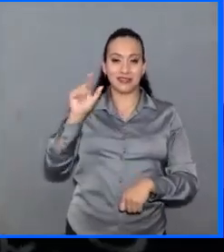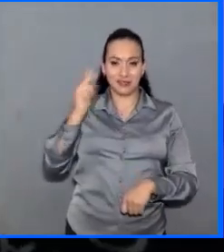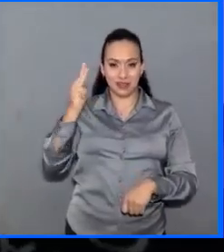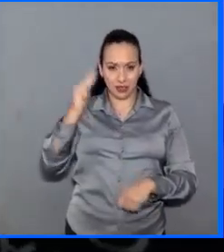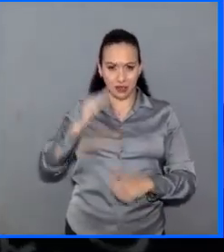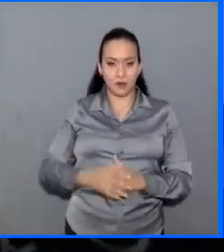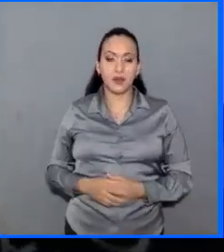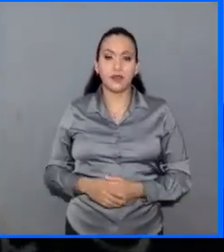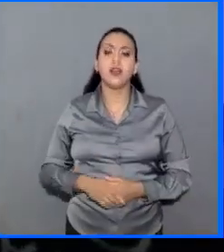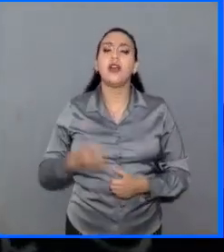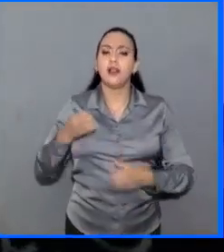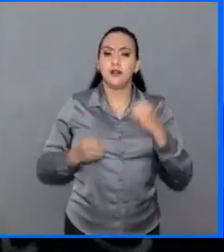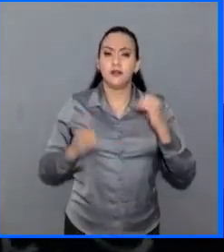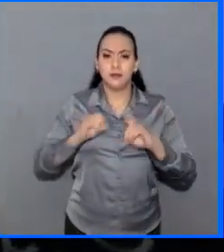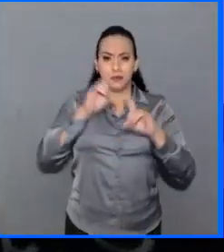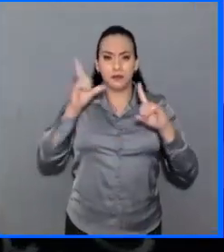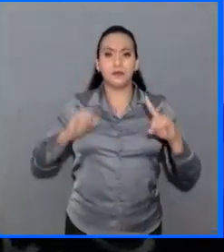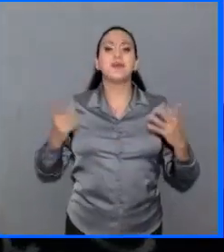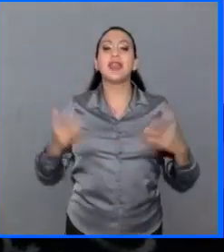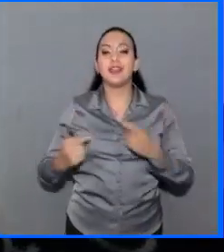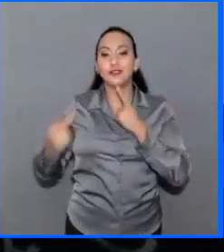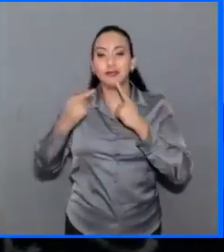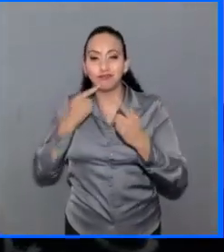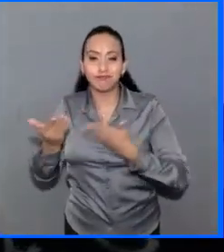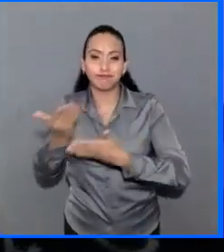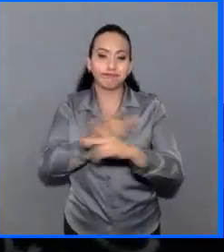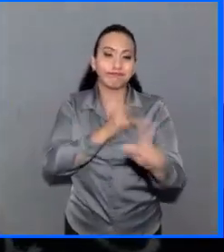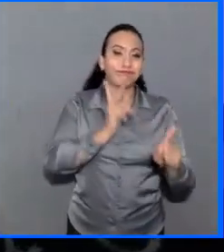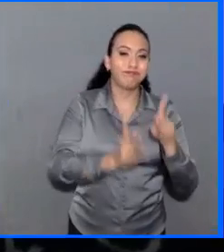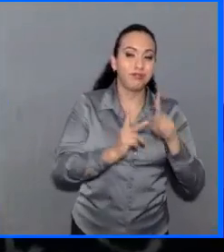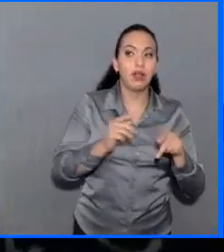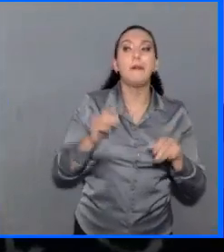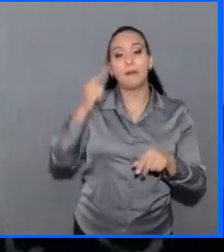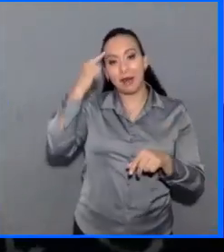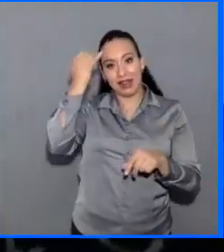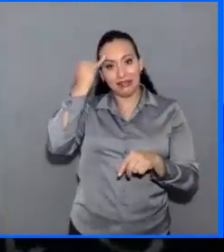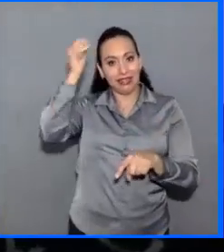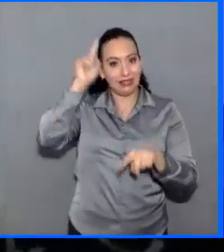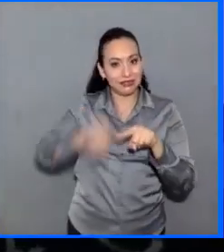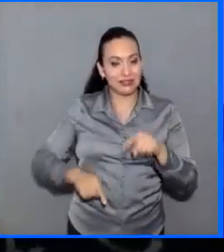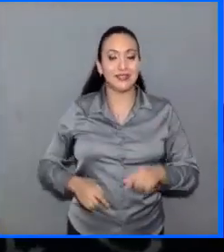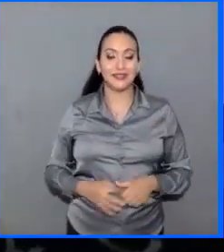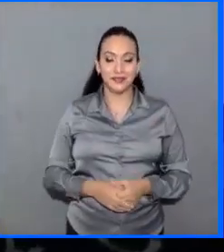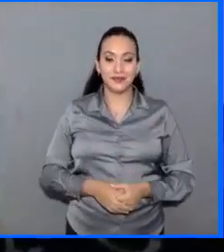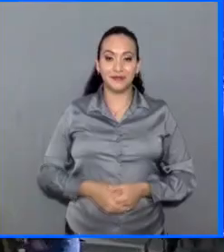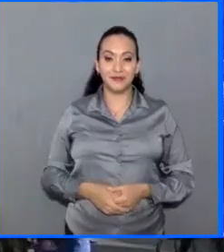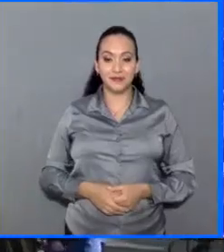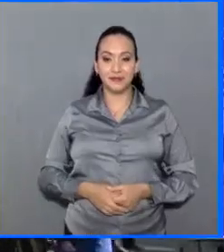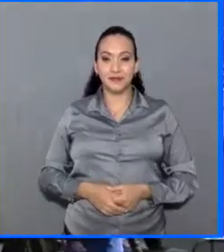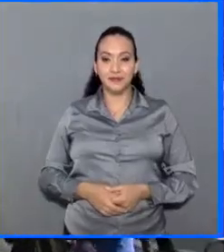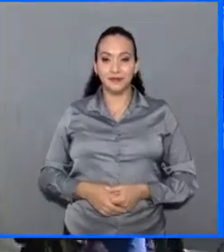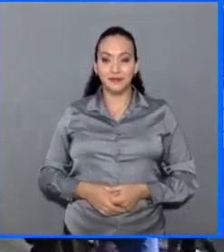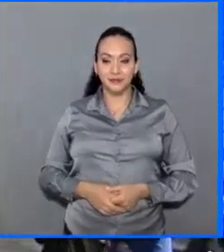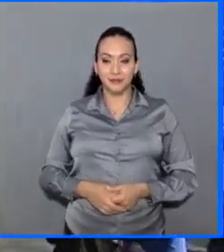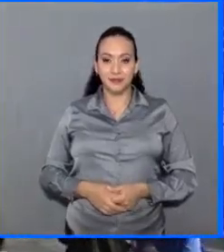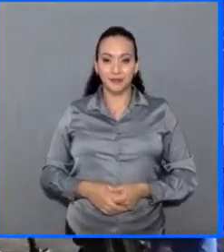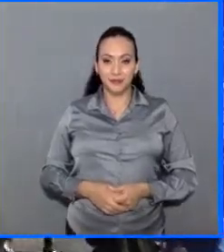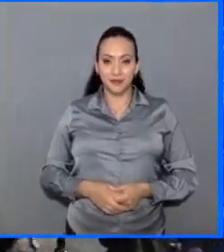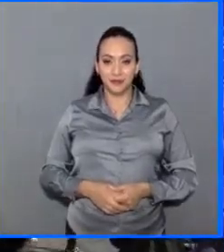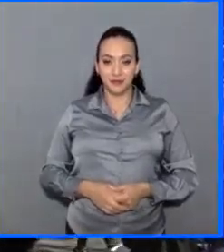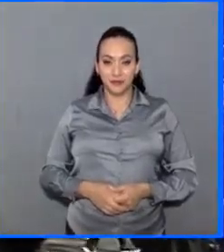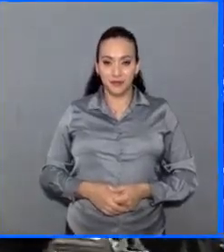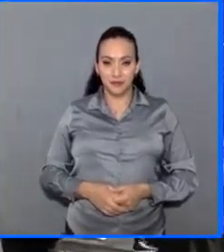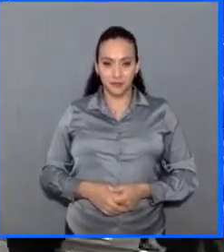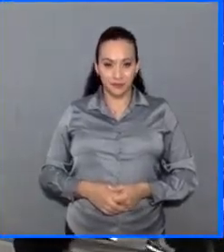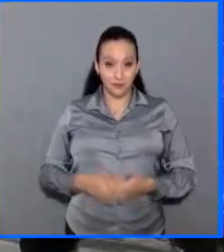una jornada de diálogos para derribar los mitos en torno a este sector de la población. Los criterios del